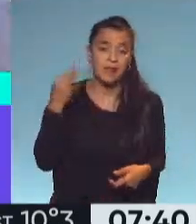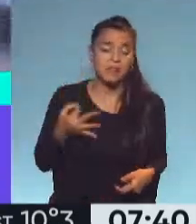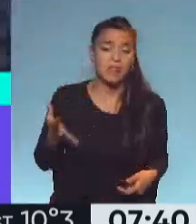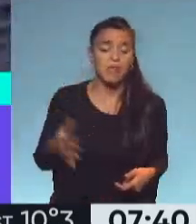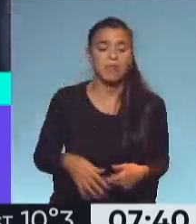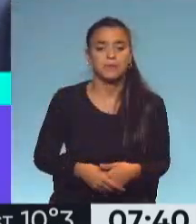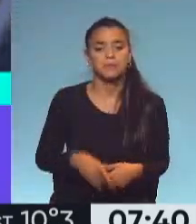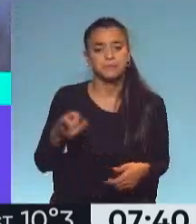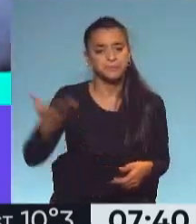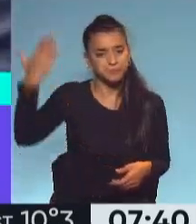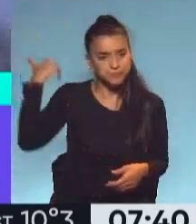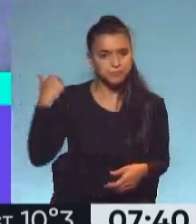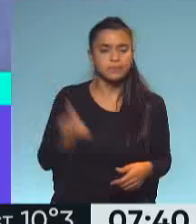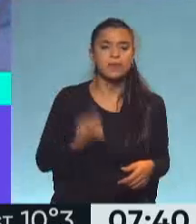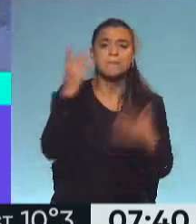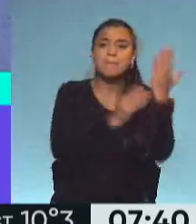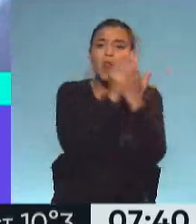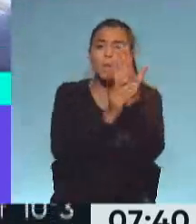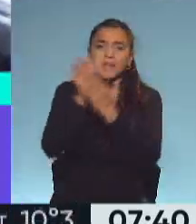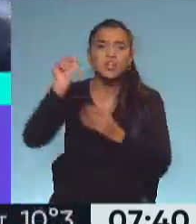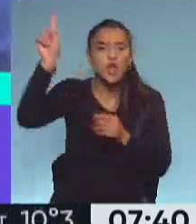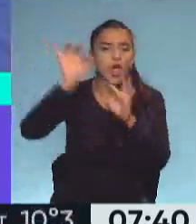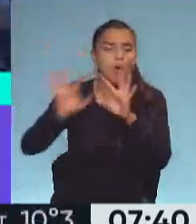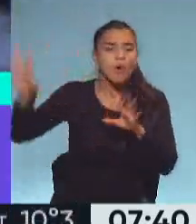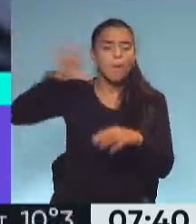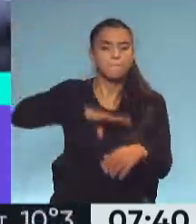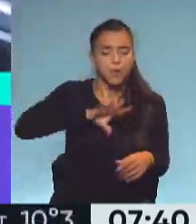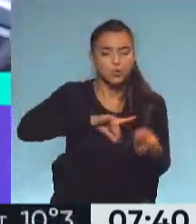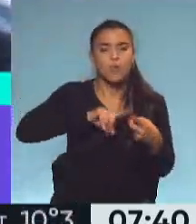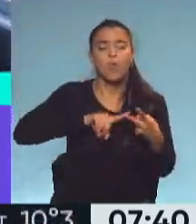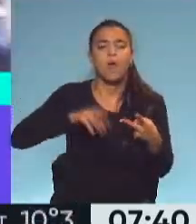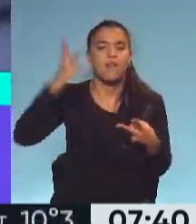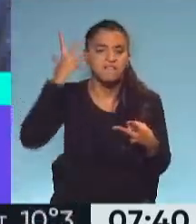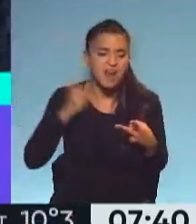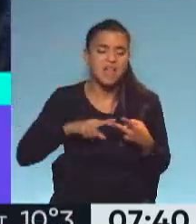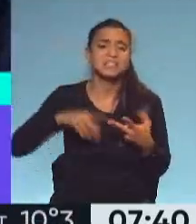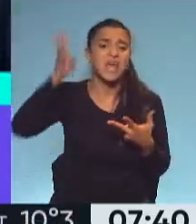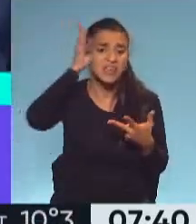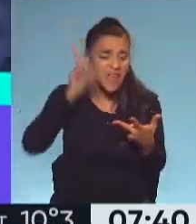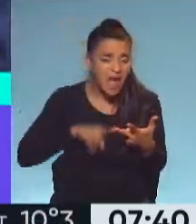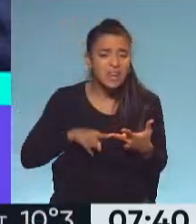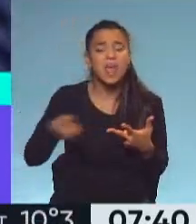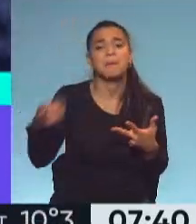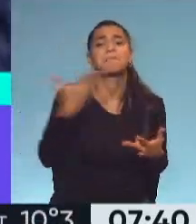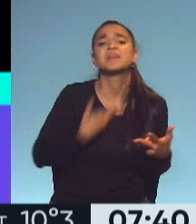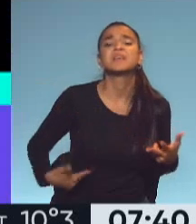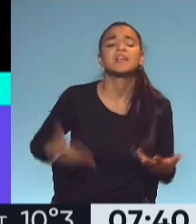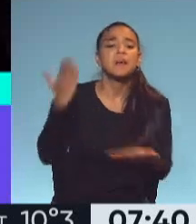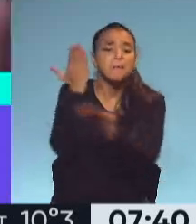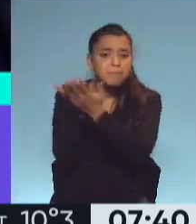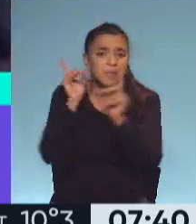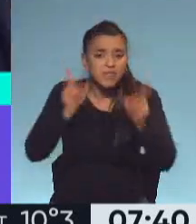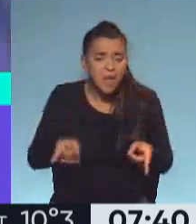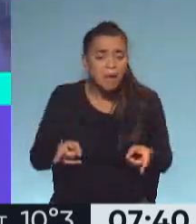los primeros ministros de Europa, ya sea Portugal, Francia e Italia, el presidente lo que pide, y lo ha pedido